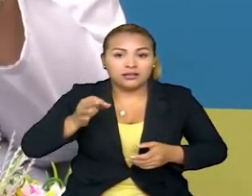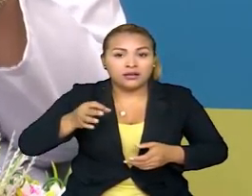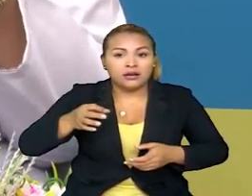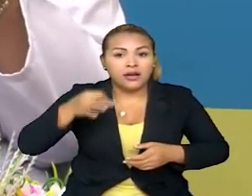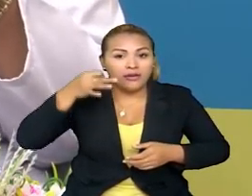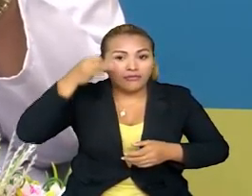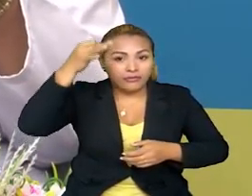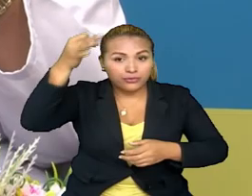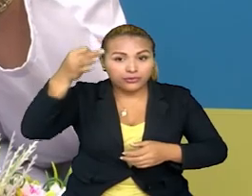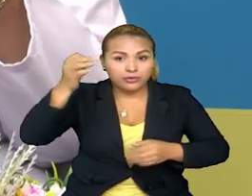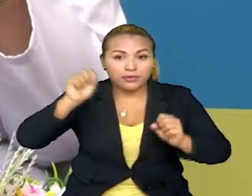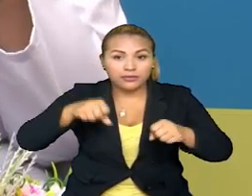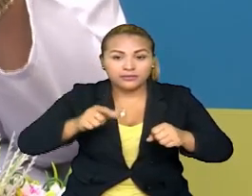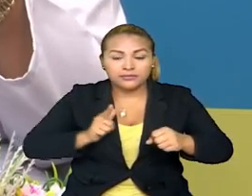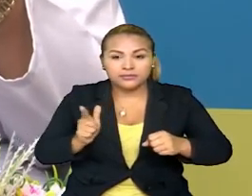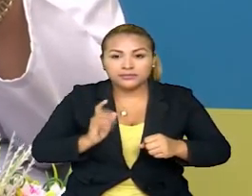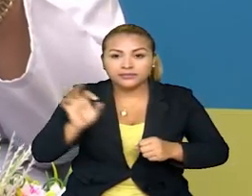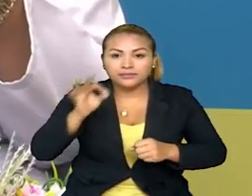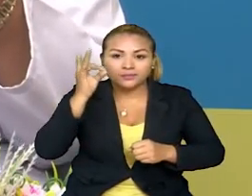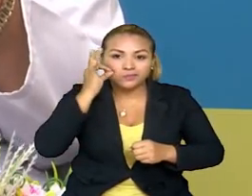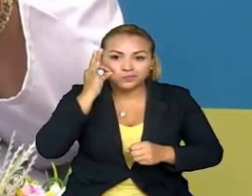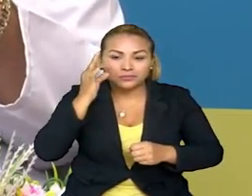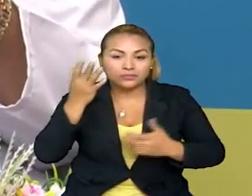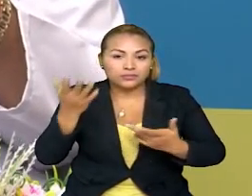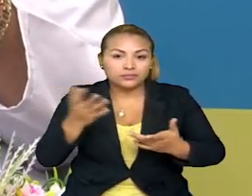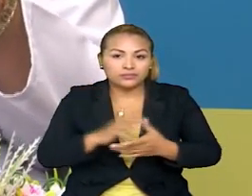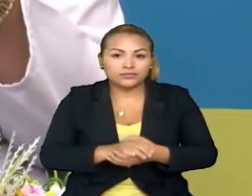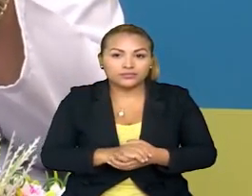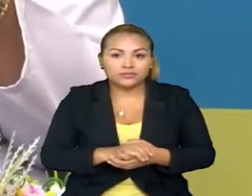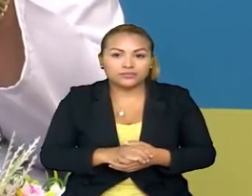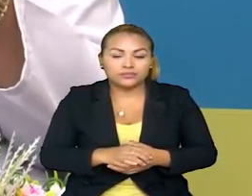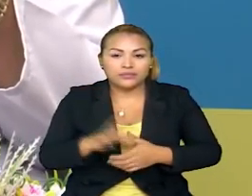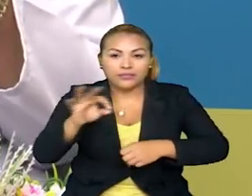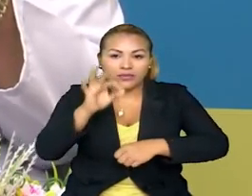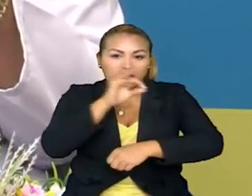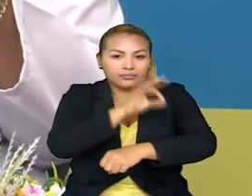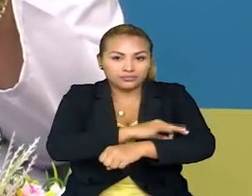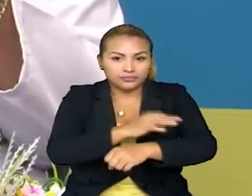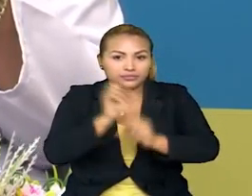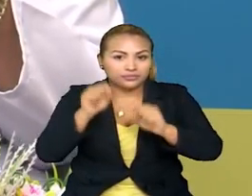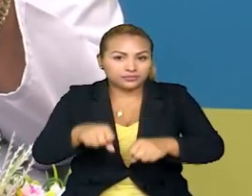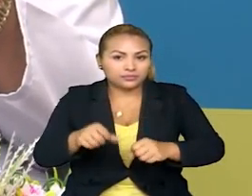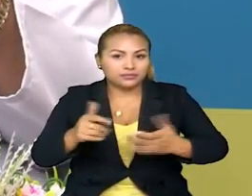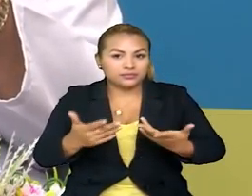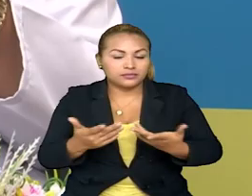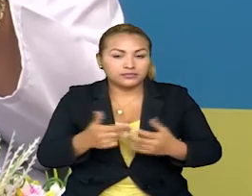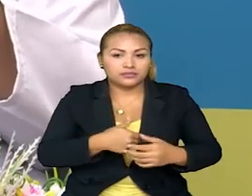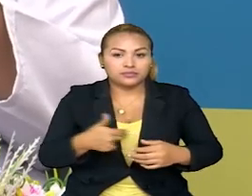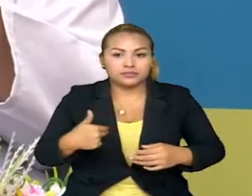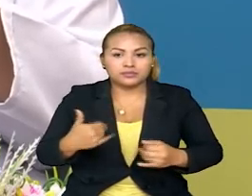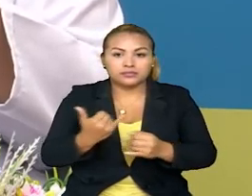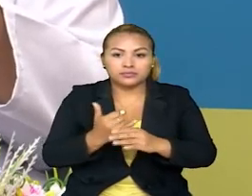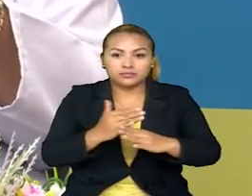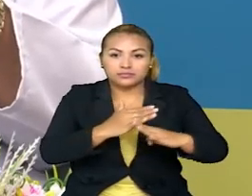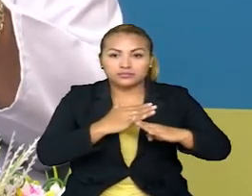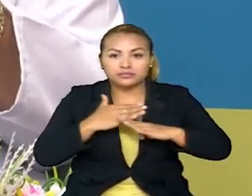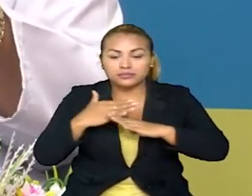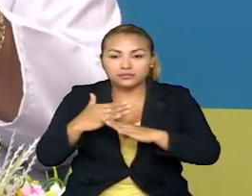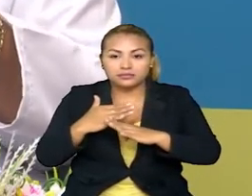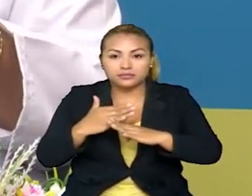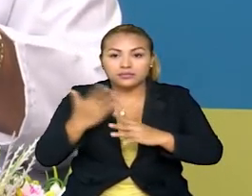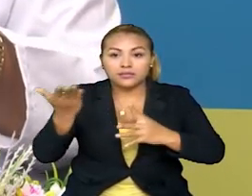lo medular para la erradicación del dengue es éste la eliminación de criaderos y la eliminación de criaderos es